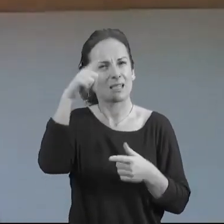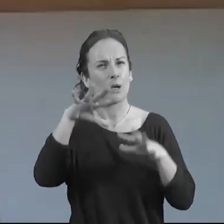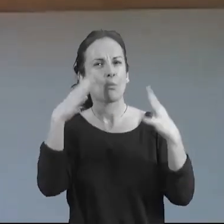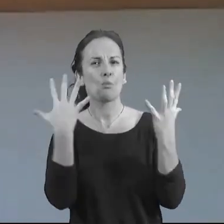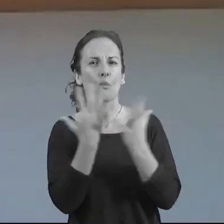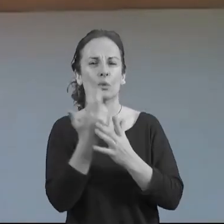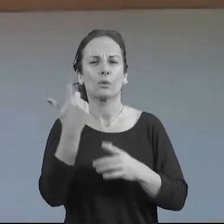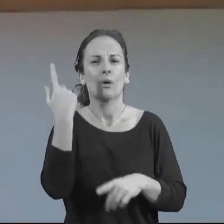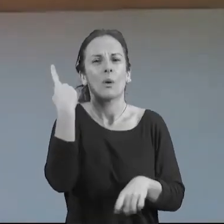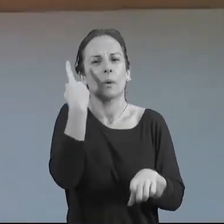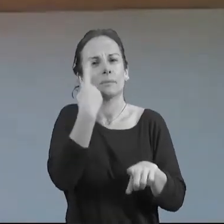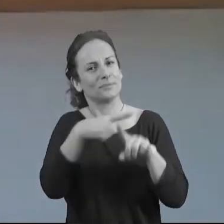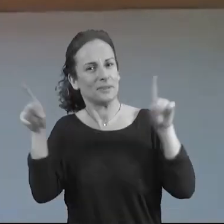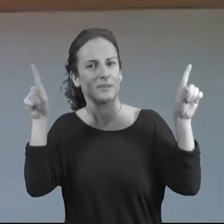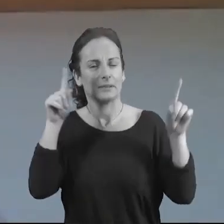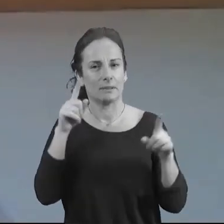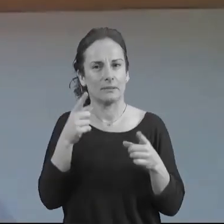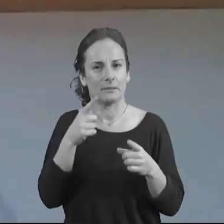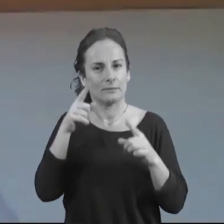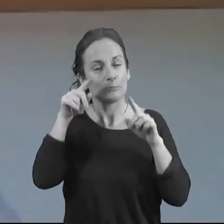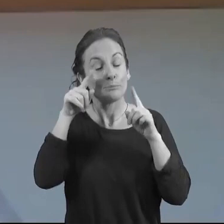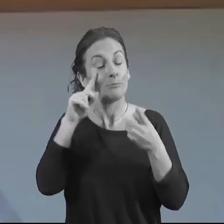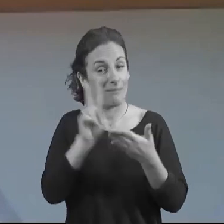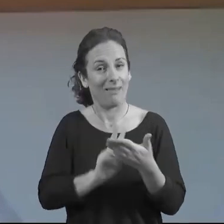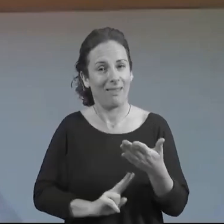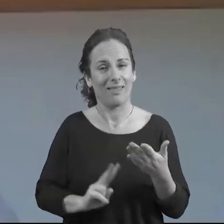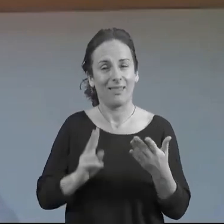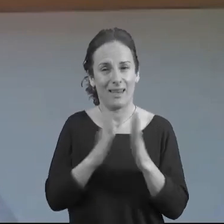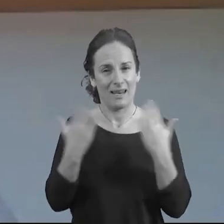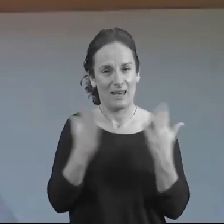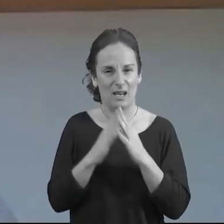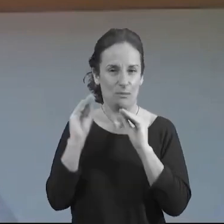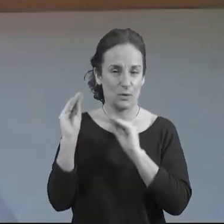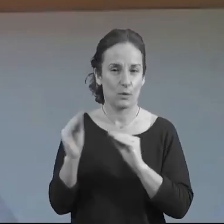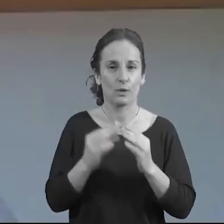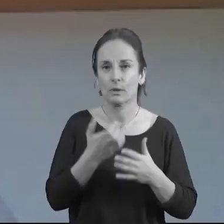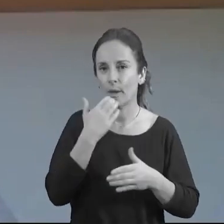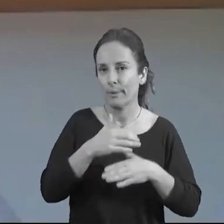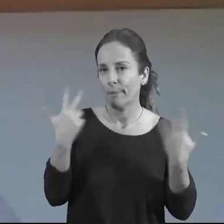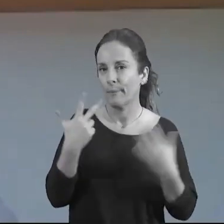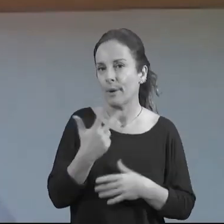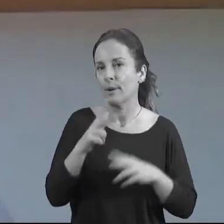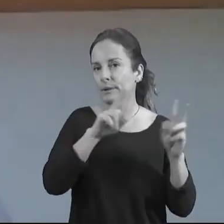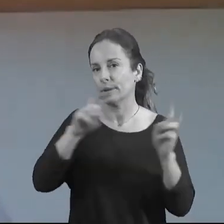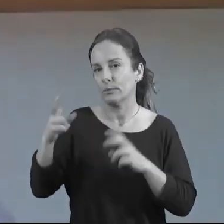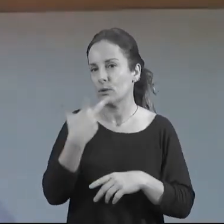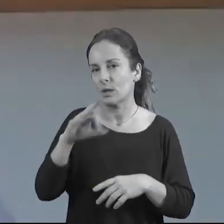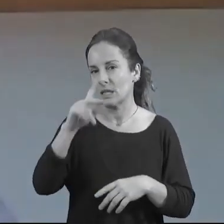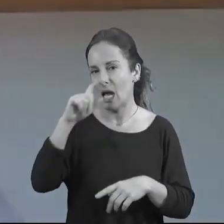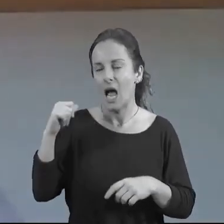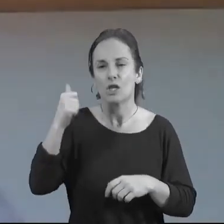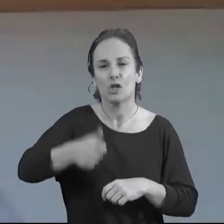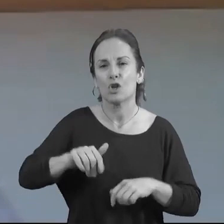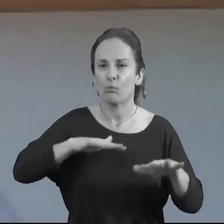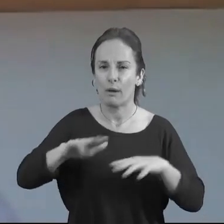Las identidades y acción colectiva o Deseo y resistencia, 30 años de movilización lesbiana en el Estado español, ¿no?